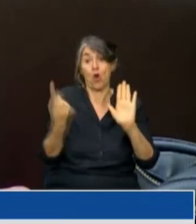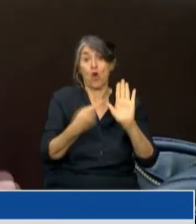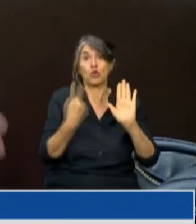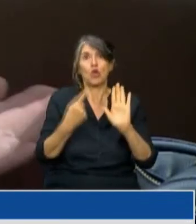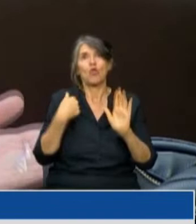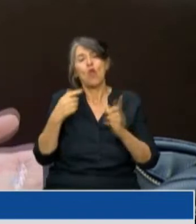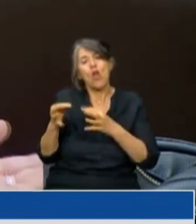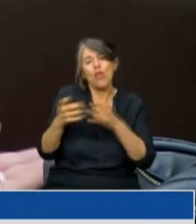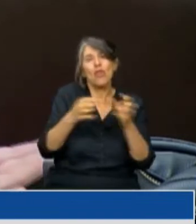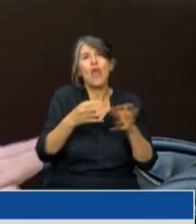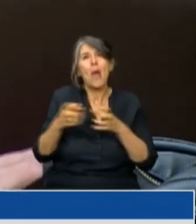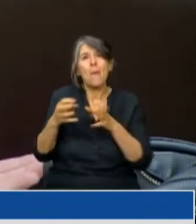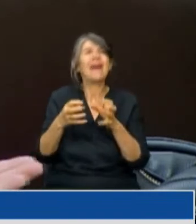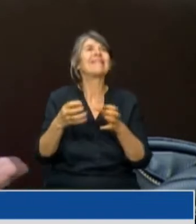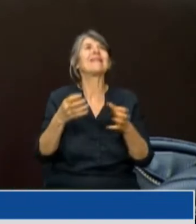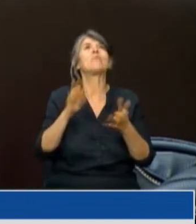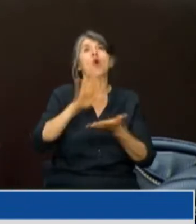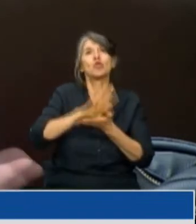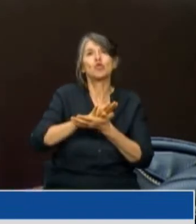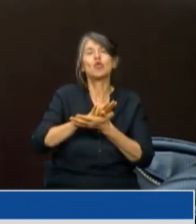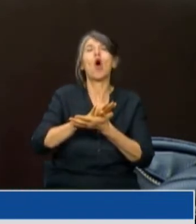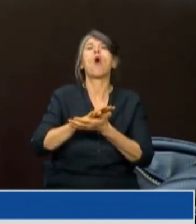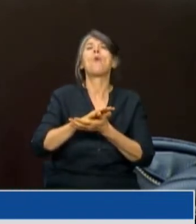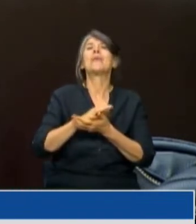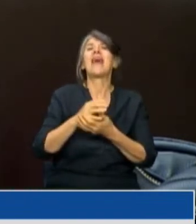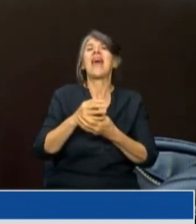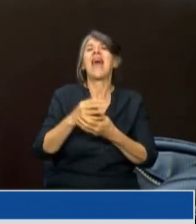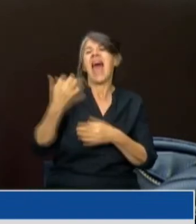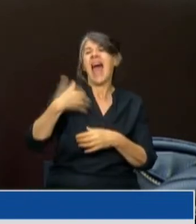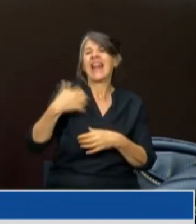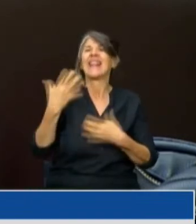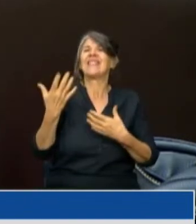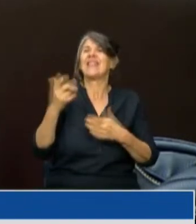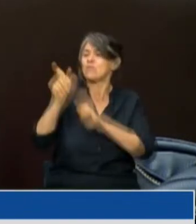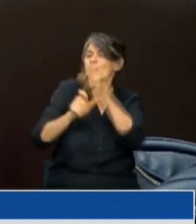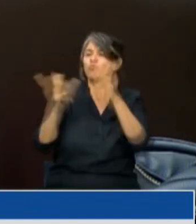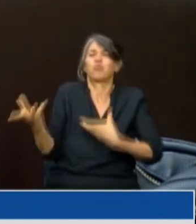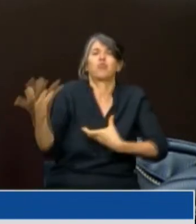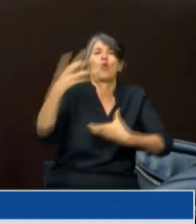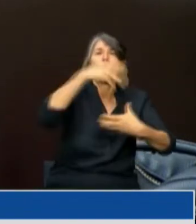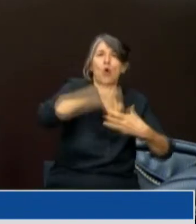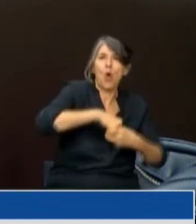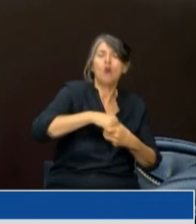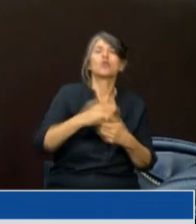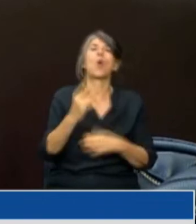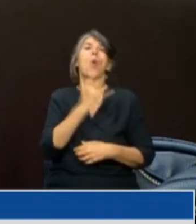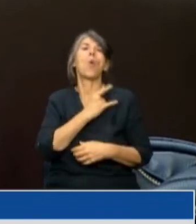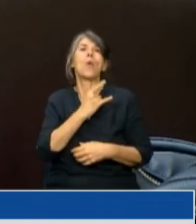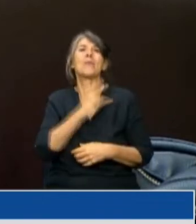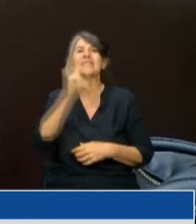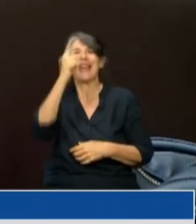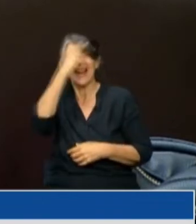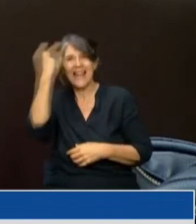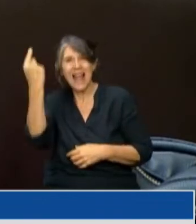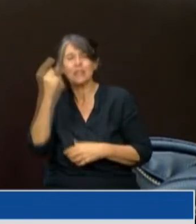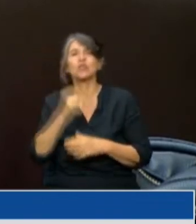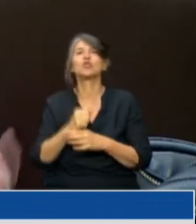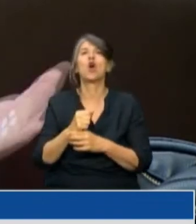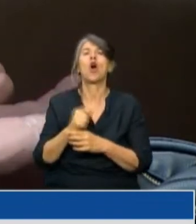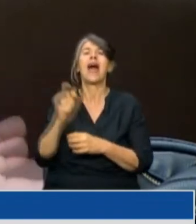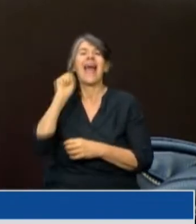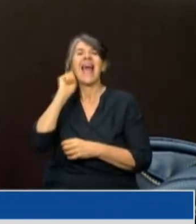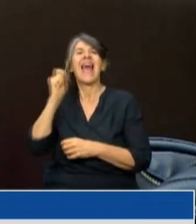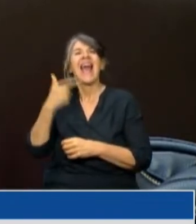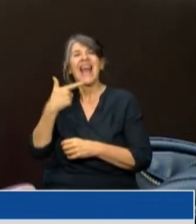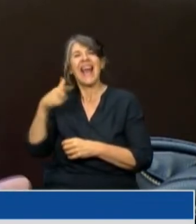debatiendo una Argentina inclusiva, creación de universidades nacionales, el régimen de promoción del gas natural, o